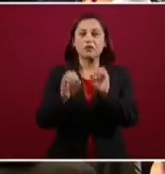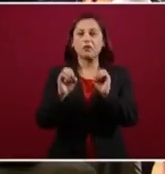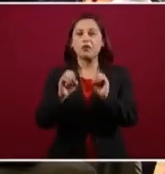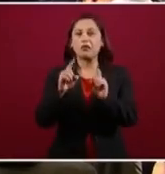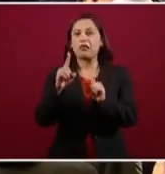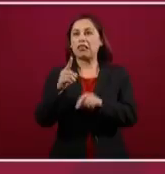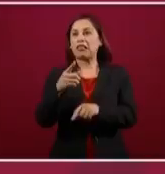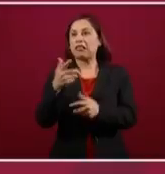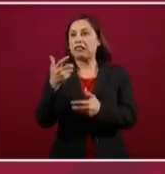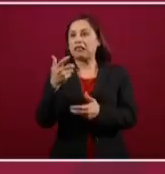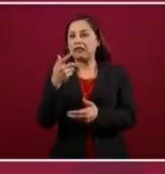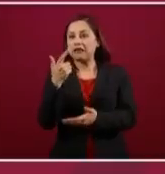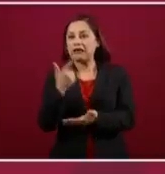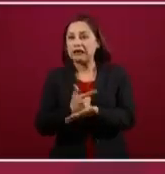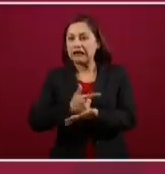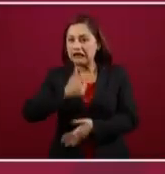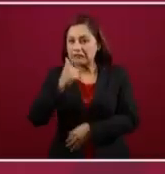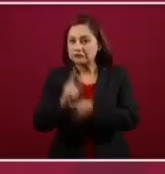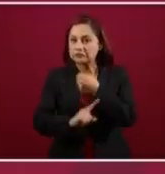recesión,